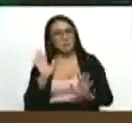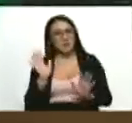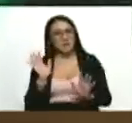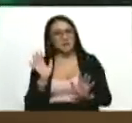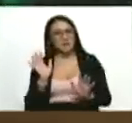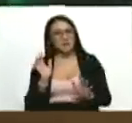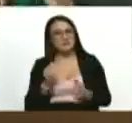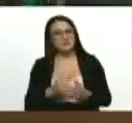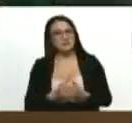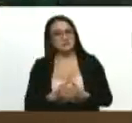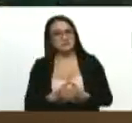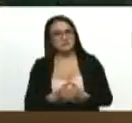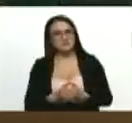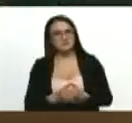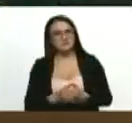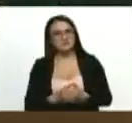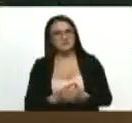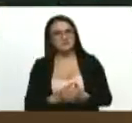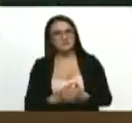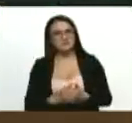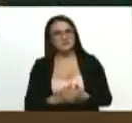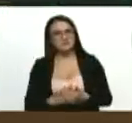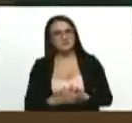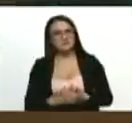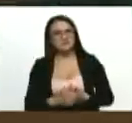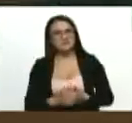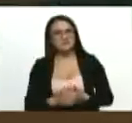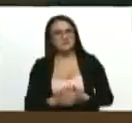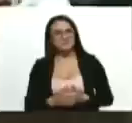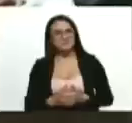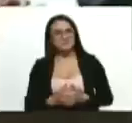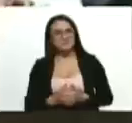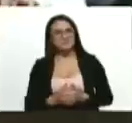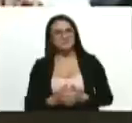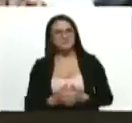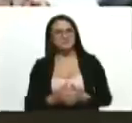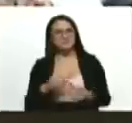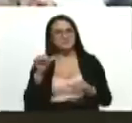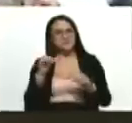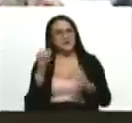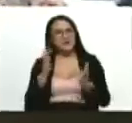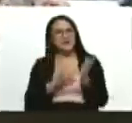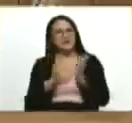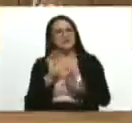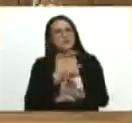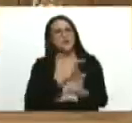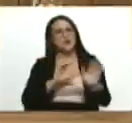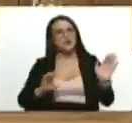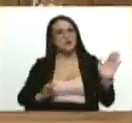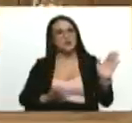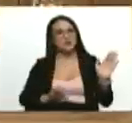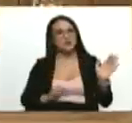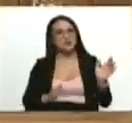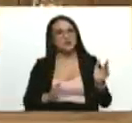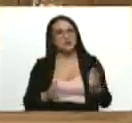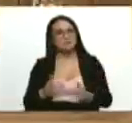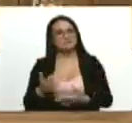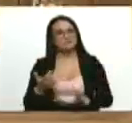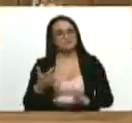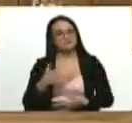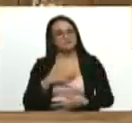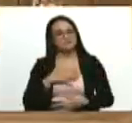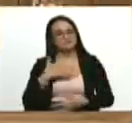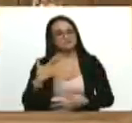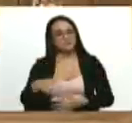Le cabe bien aquella expresión de nuestro Señor Jesucristo. Pobre de ustedes,